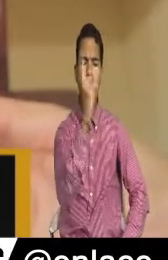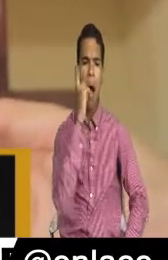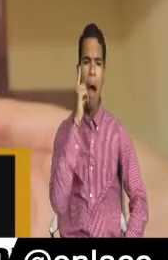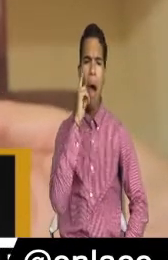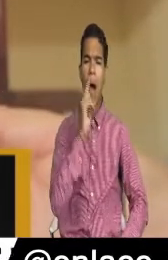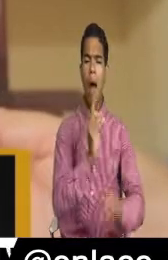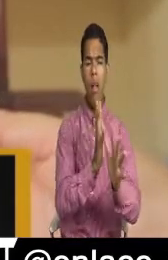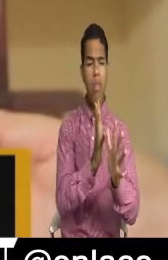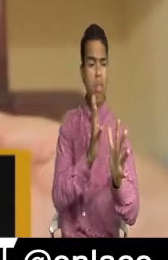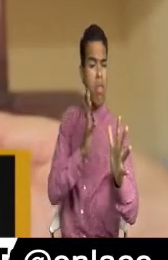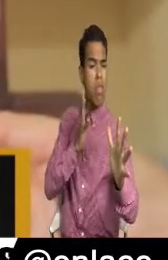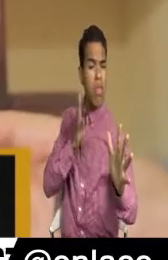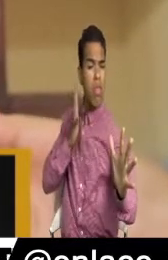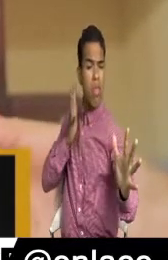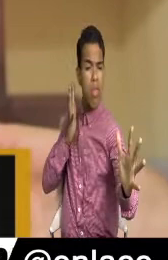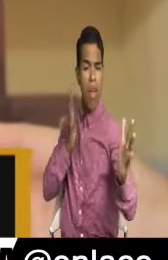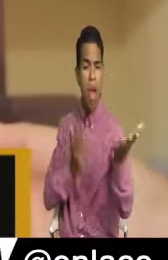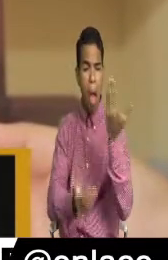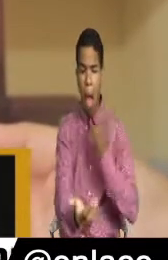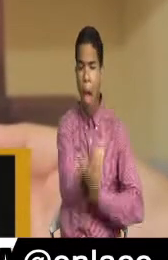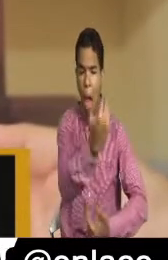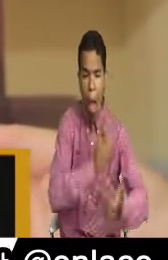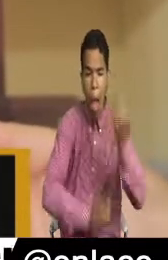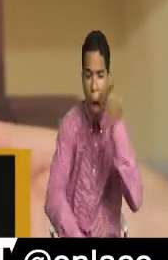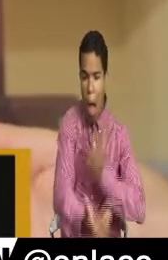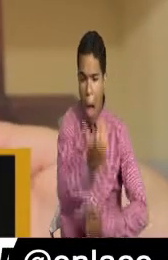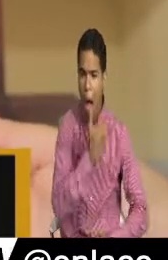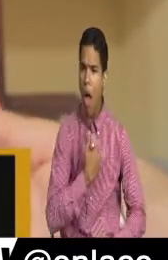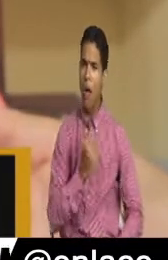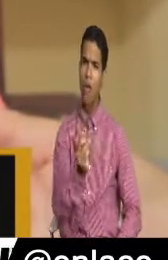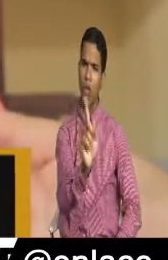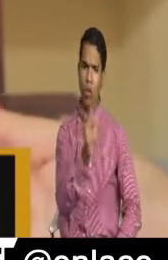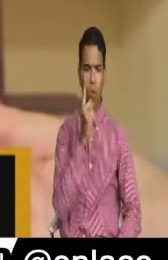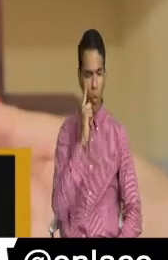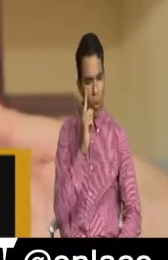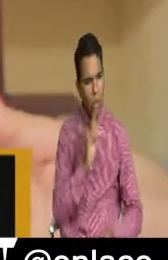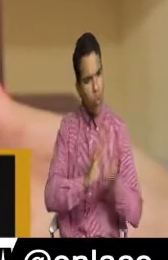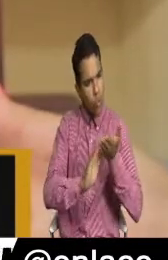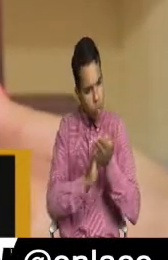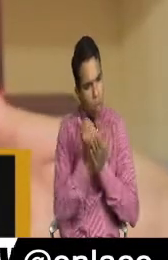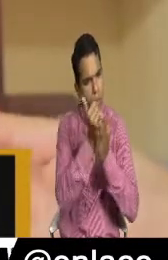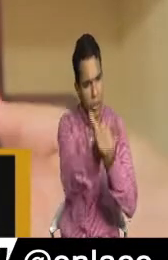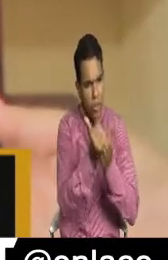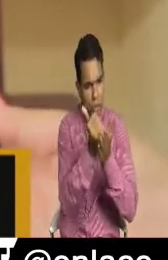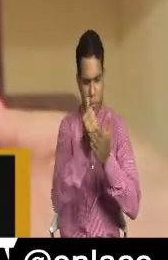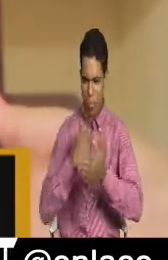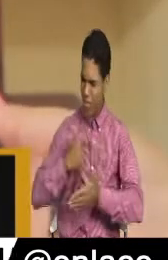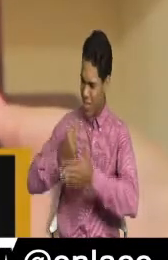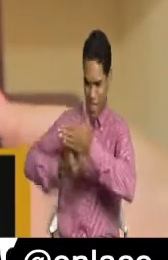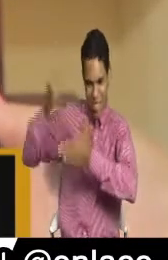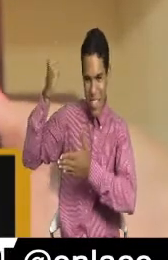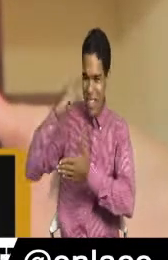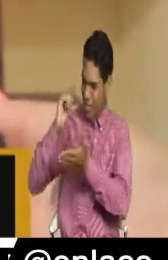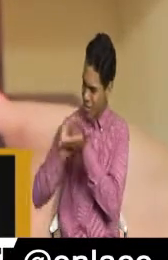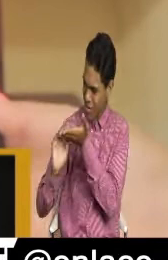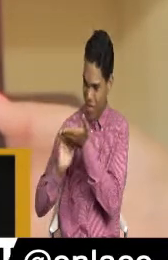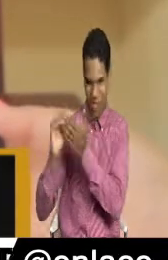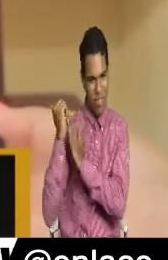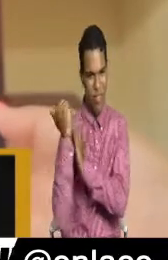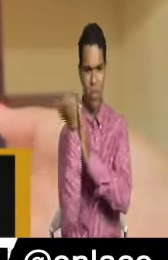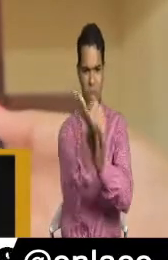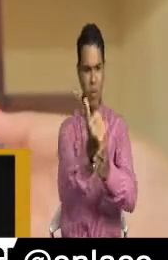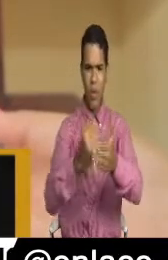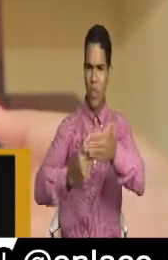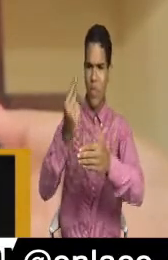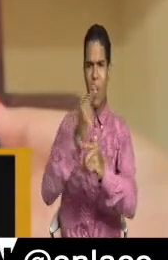es escuchar, van los secretarios de despacho, va el gobierno, y si tenemos la solución en la mano, de inmediato le solucionamos el problema a